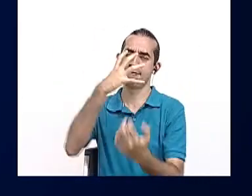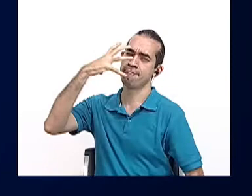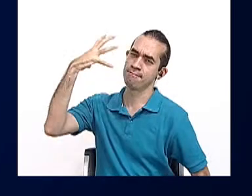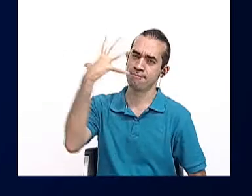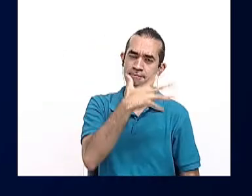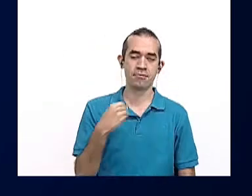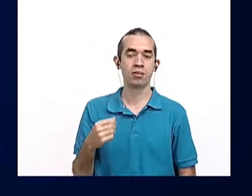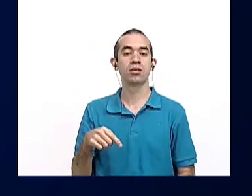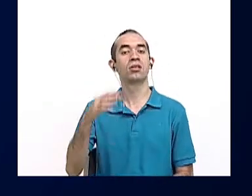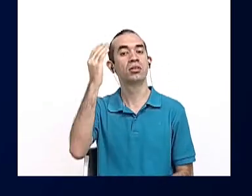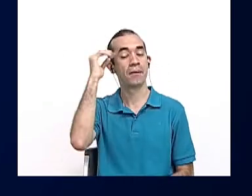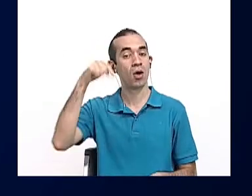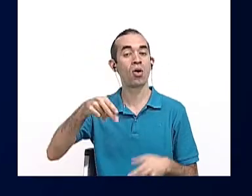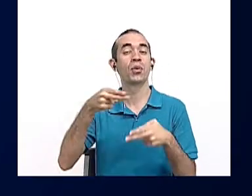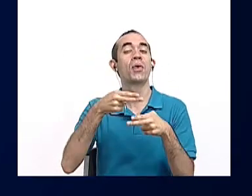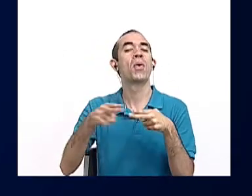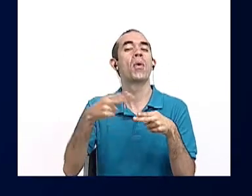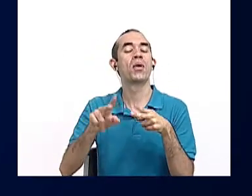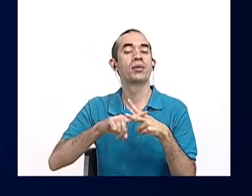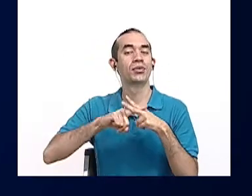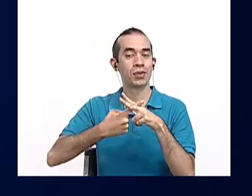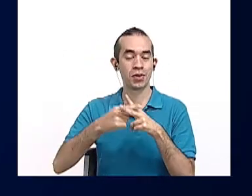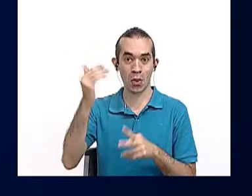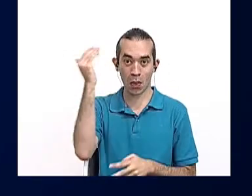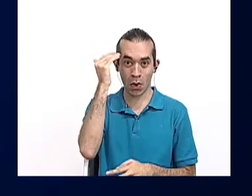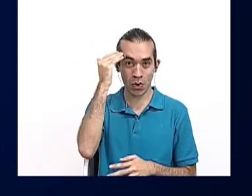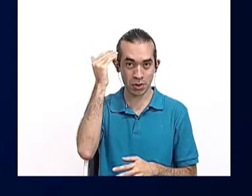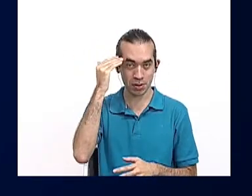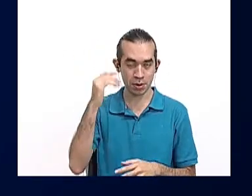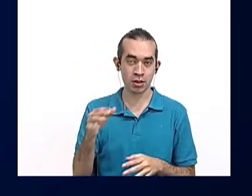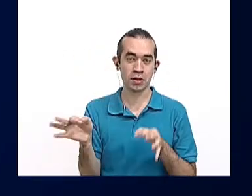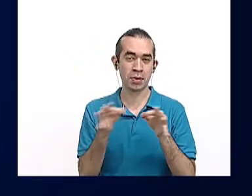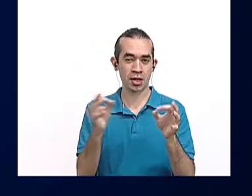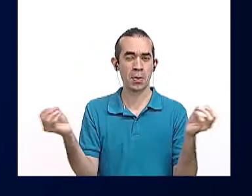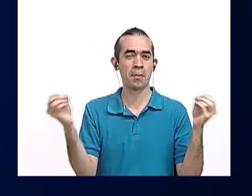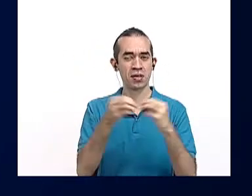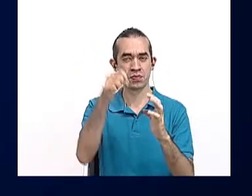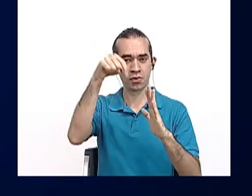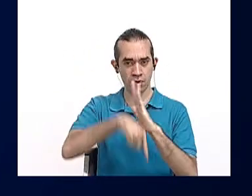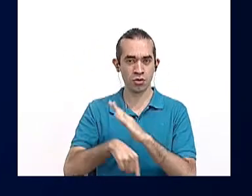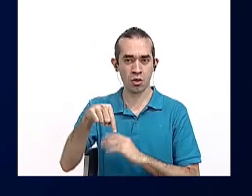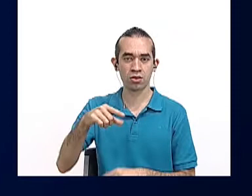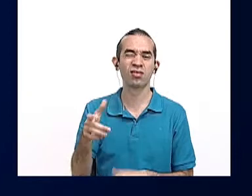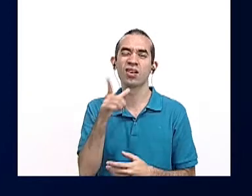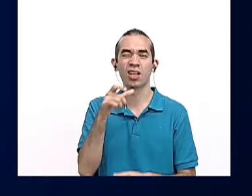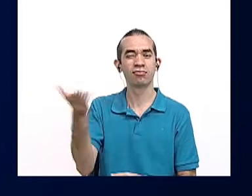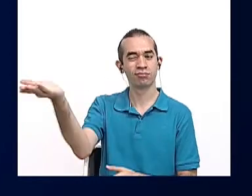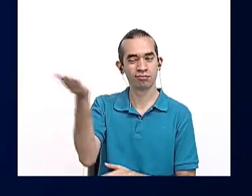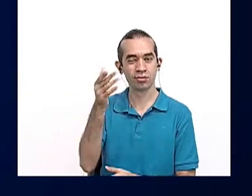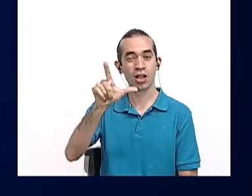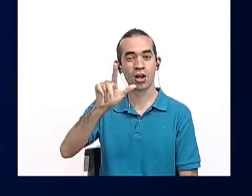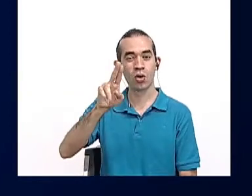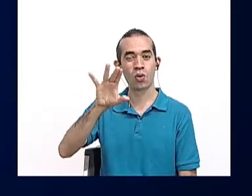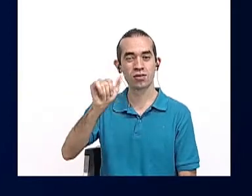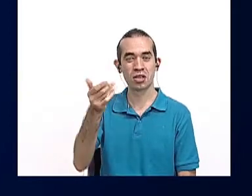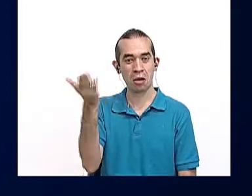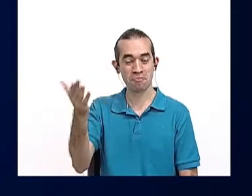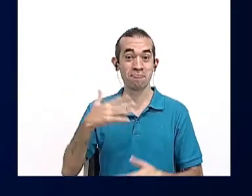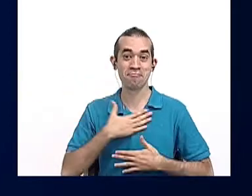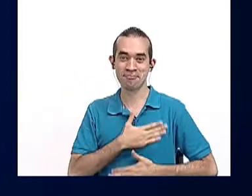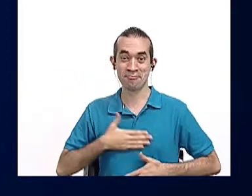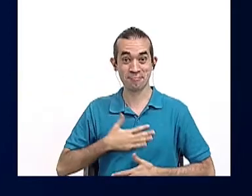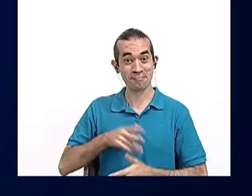una breve introducción sobre esos conocimientos que vamos a estar ampliando hoy, que nos trae Lucía. Disfrutemos de este